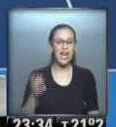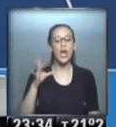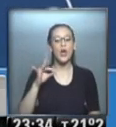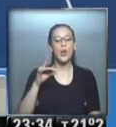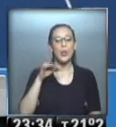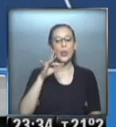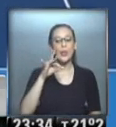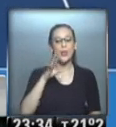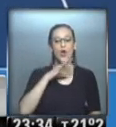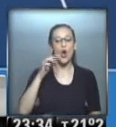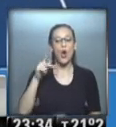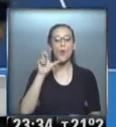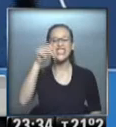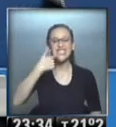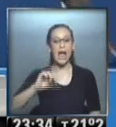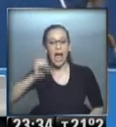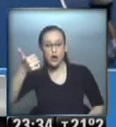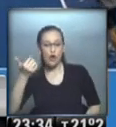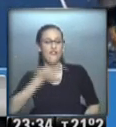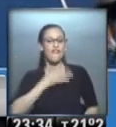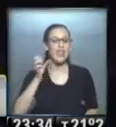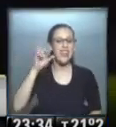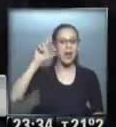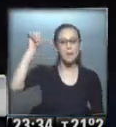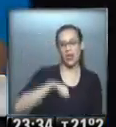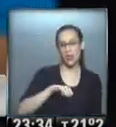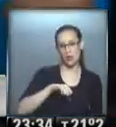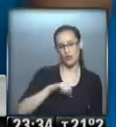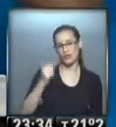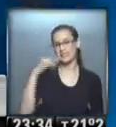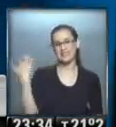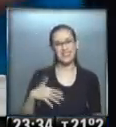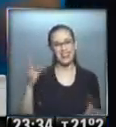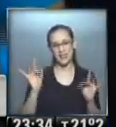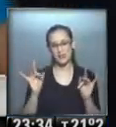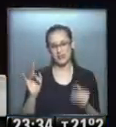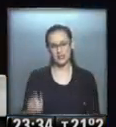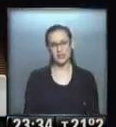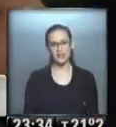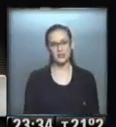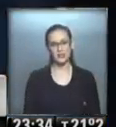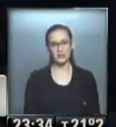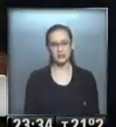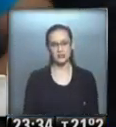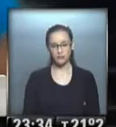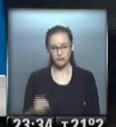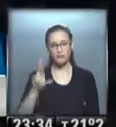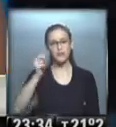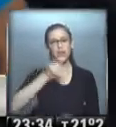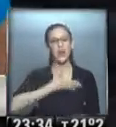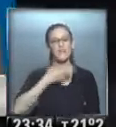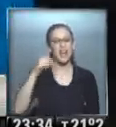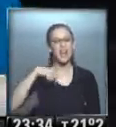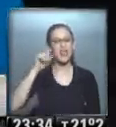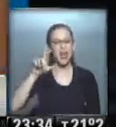8 mejores, lo que está claro es que no ha tenido un buen año. Y enfrente, arrollador, lo de Rafa Nadal en la jornada de